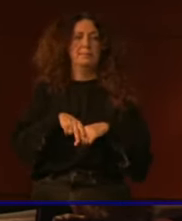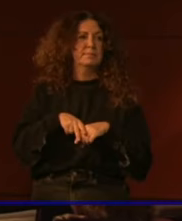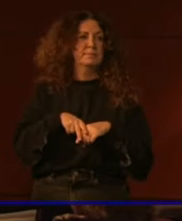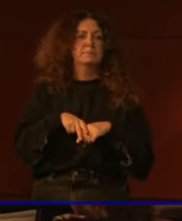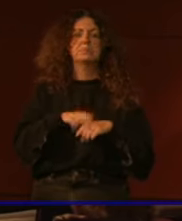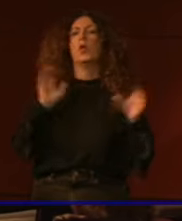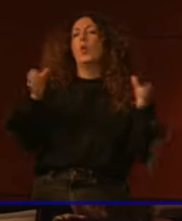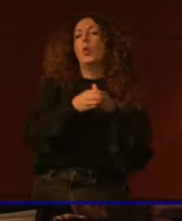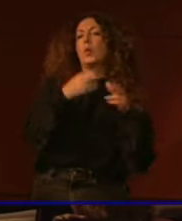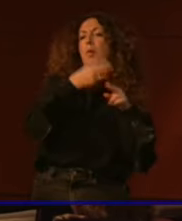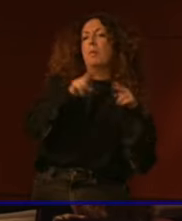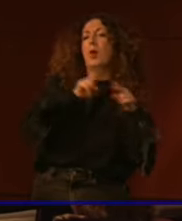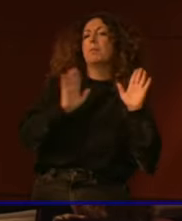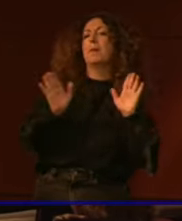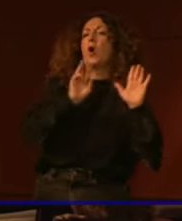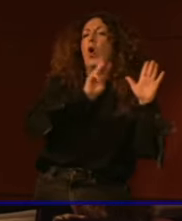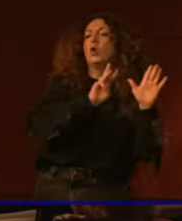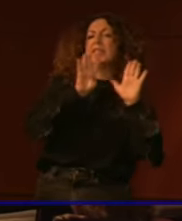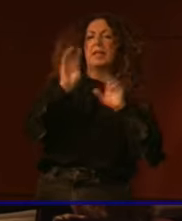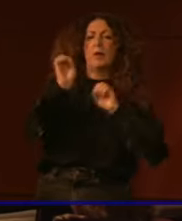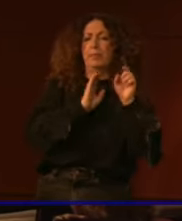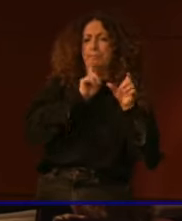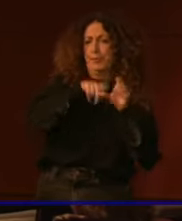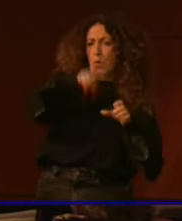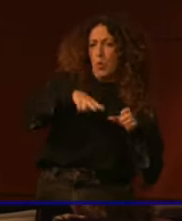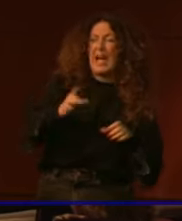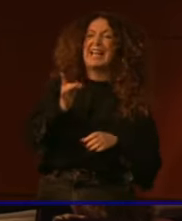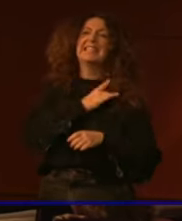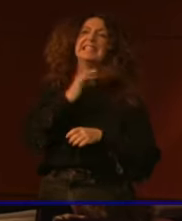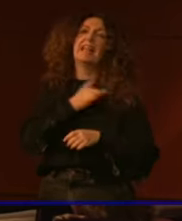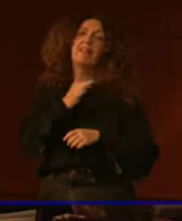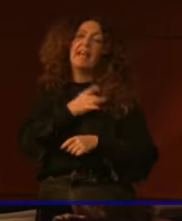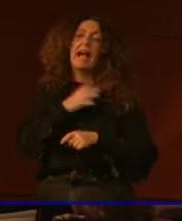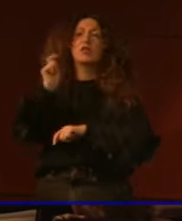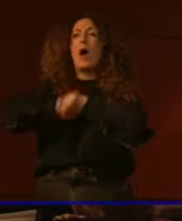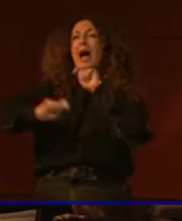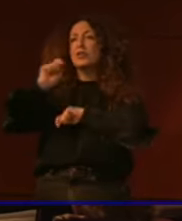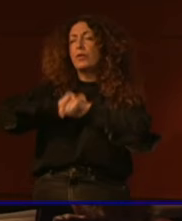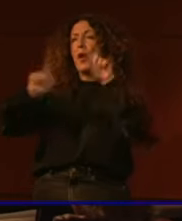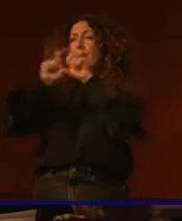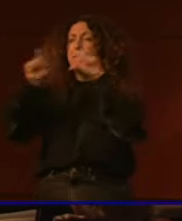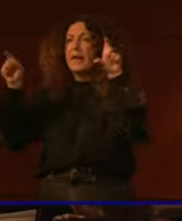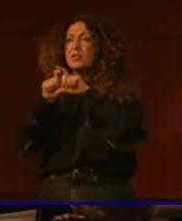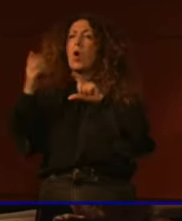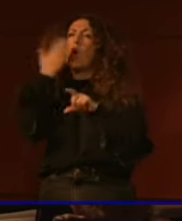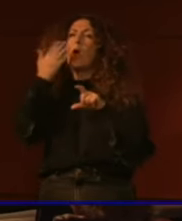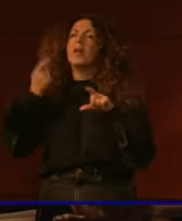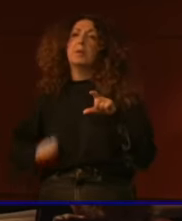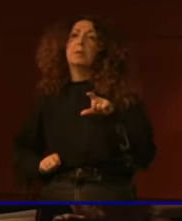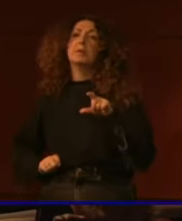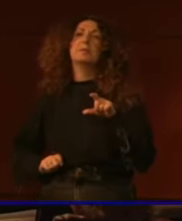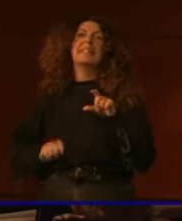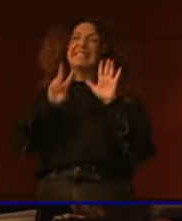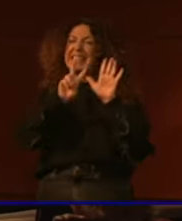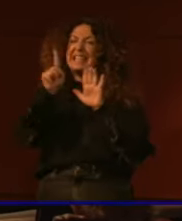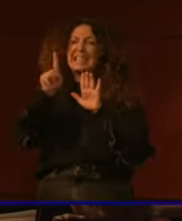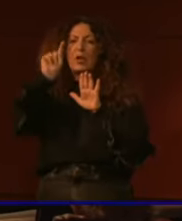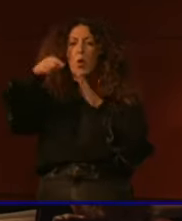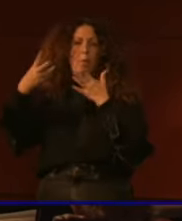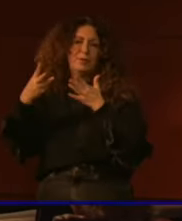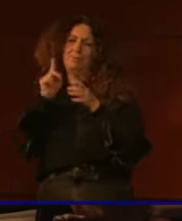partido político, el 89%, a un sindicato o una asociación de empresarios, un colegio profesional, el 71,8%, a